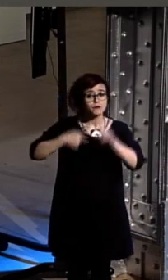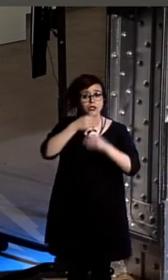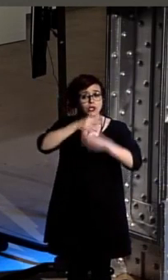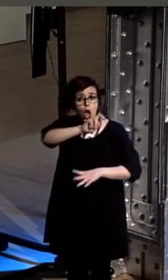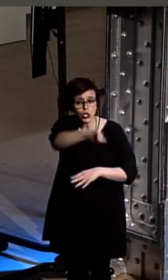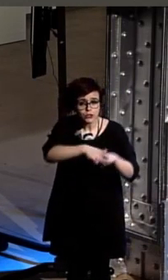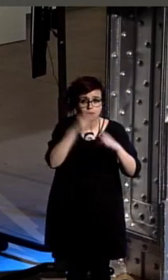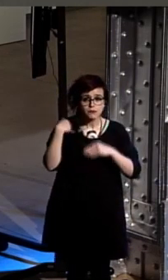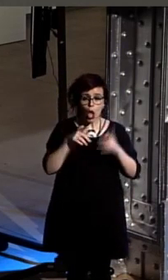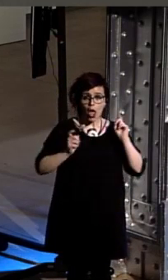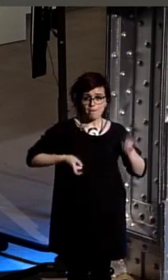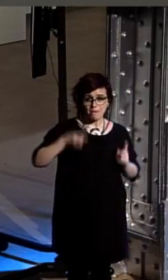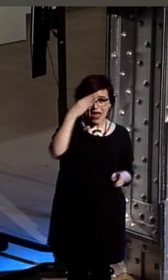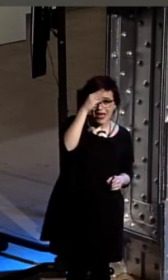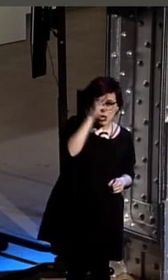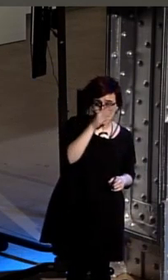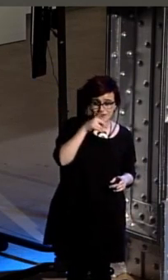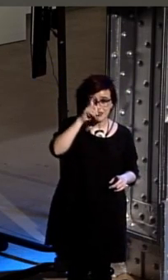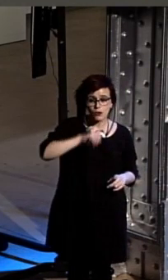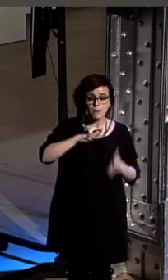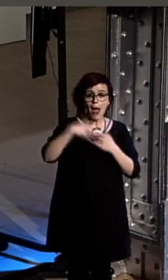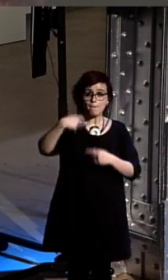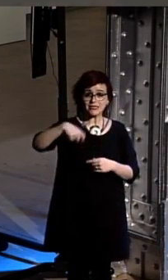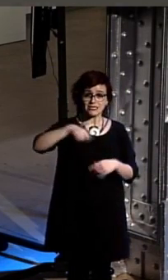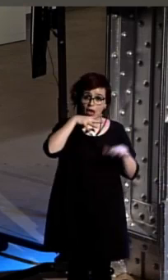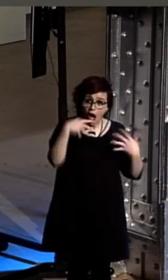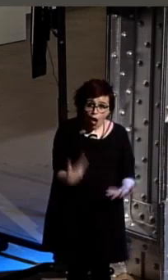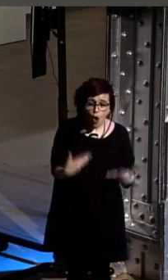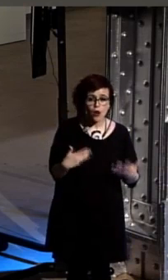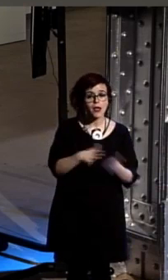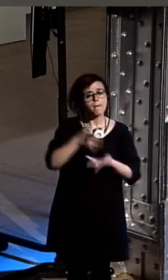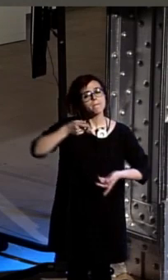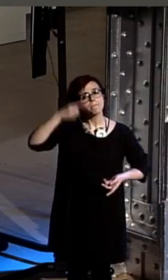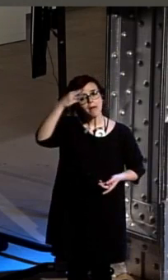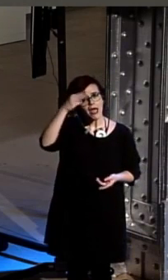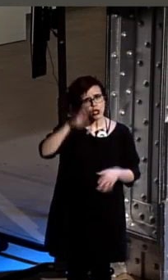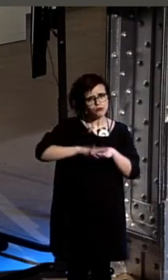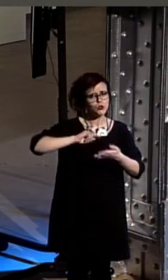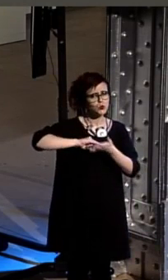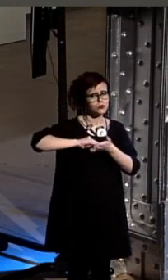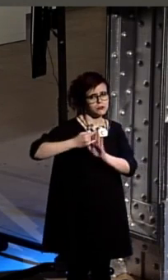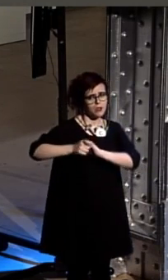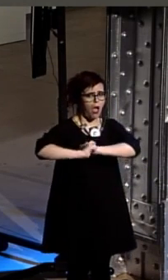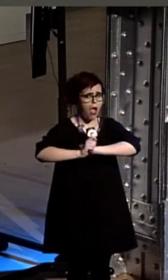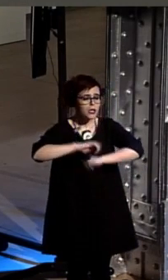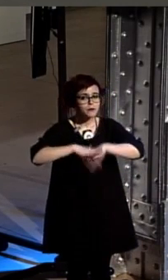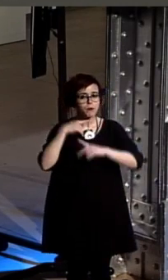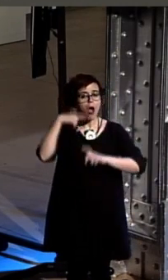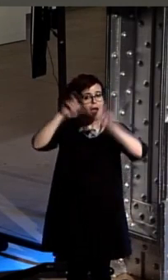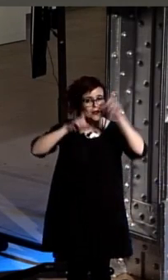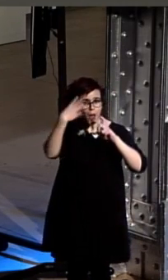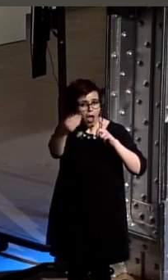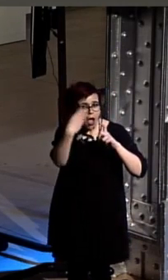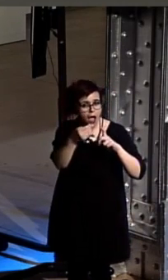ver con lo que estaba pasando en México. El presidente actual de México había utilizado muchas técnicas como el reconocimiento